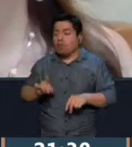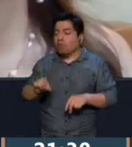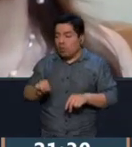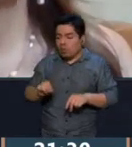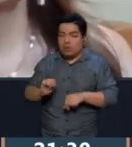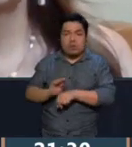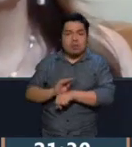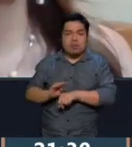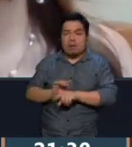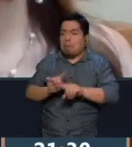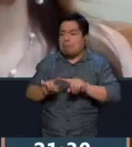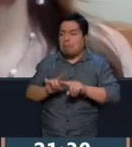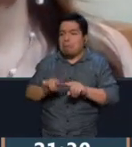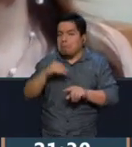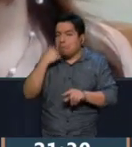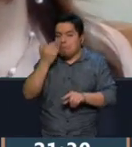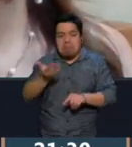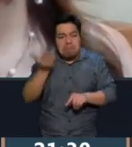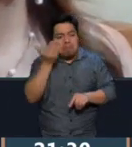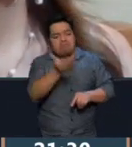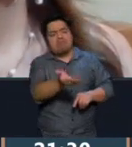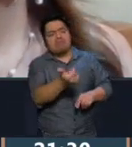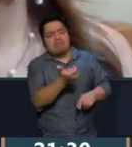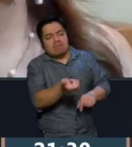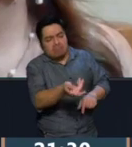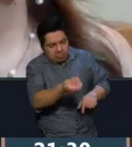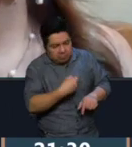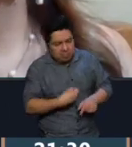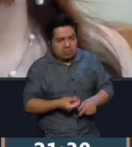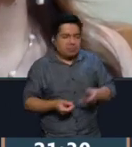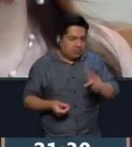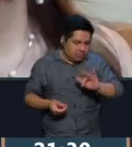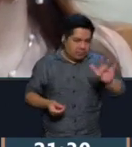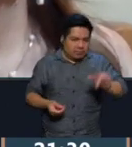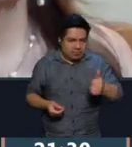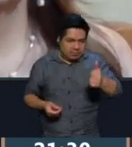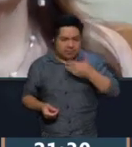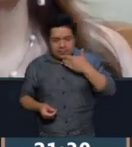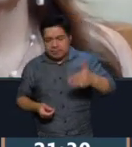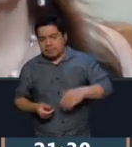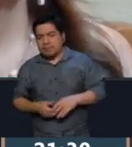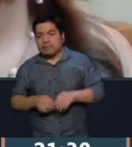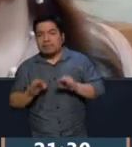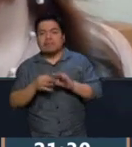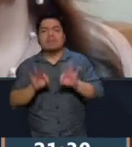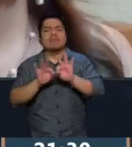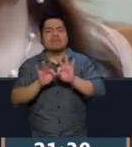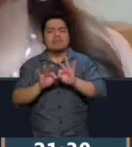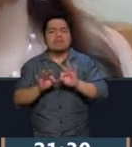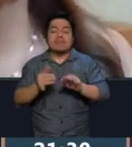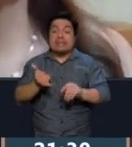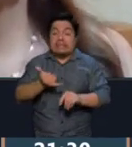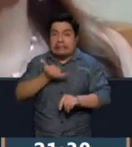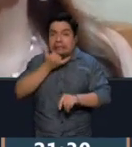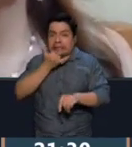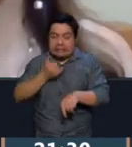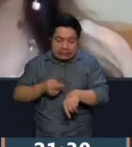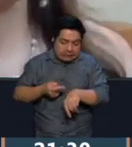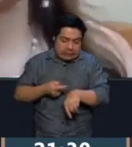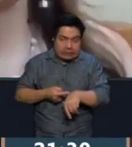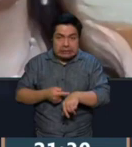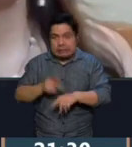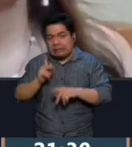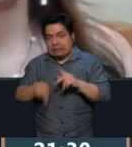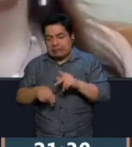en donde estén, en cualquier momento pueden exigir sus recursos. Eso me parece que es lo más importante. Diputada, perdóneme, nos cae el corte,